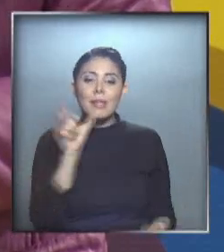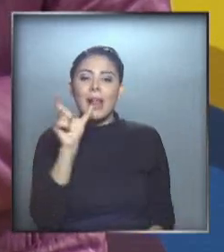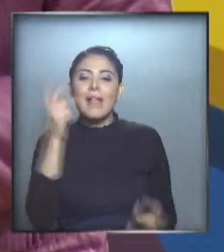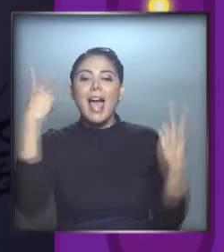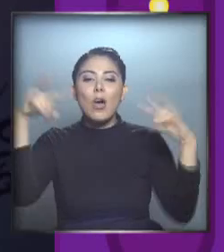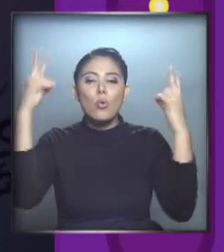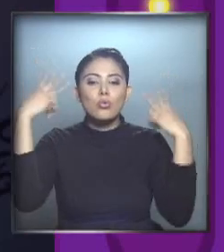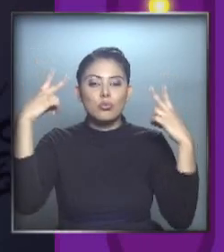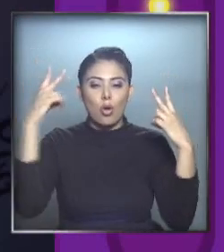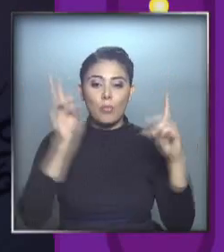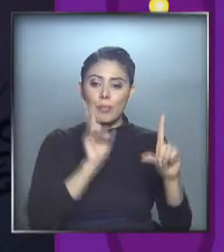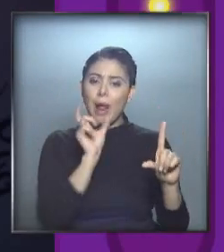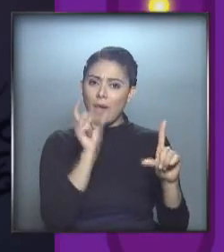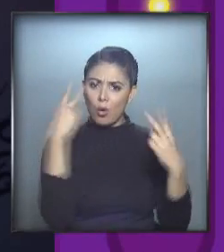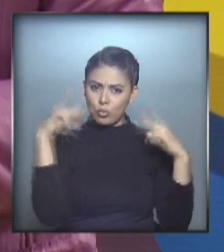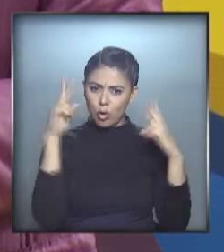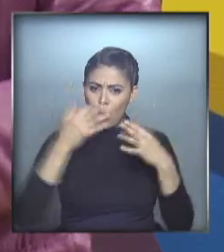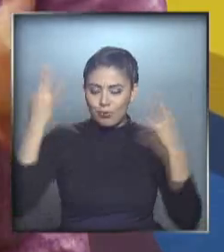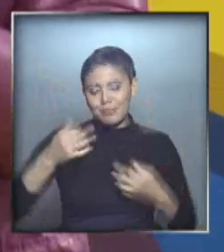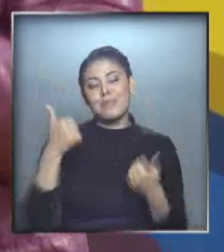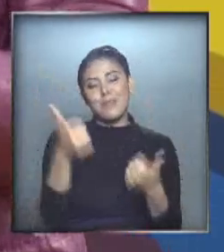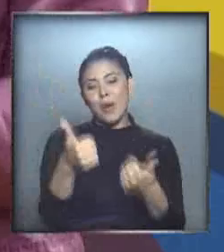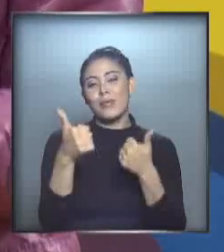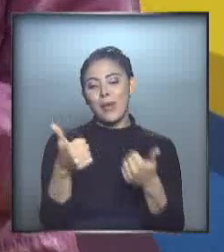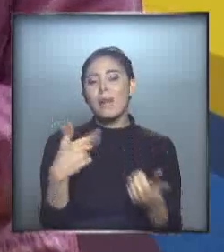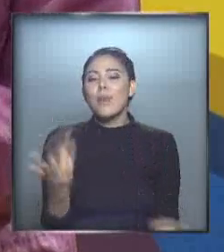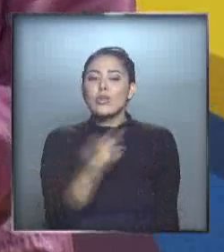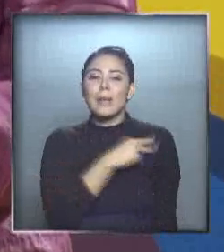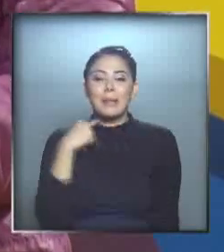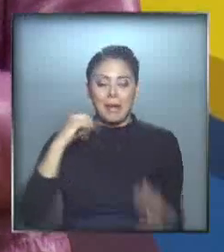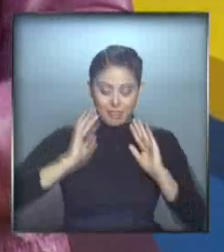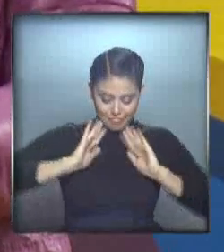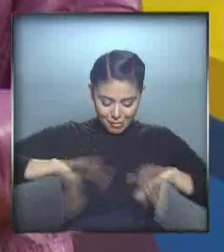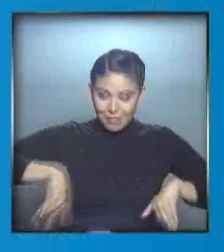Excursión. Excursión. Y la palabra es excursión. ¡Sí!